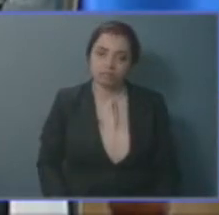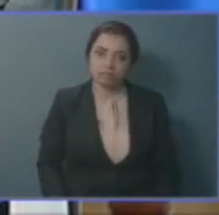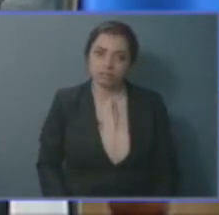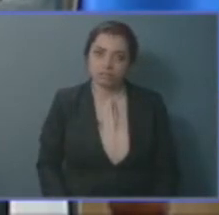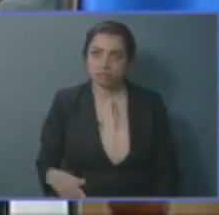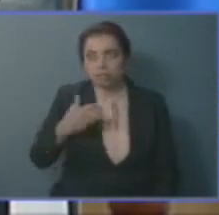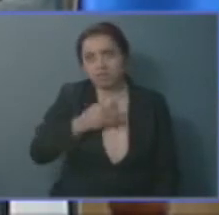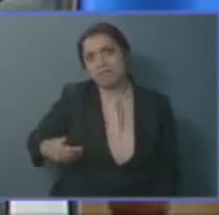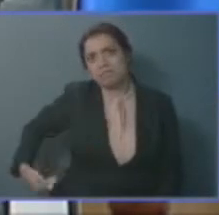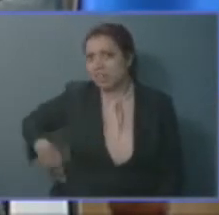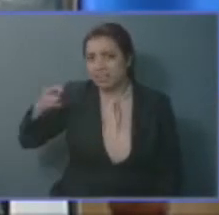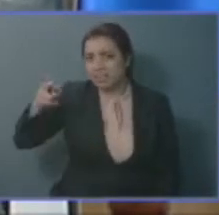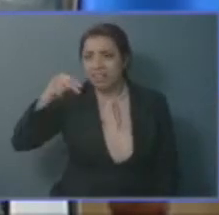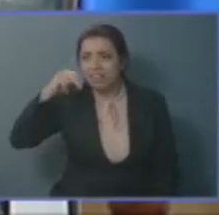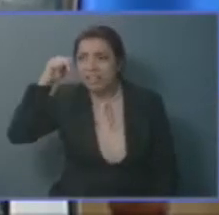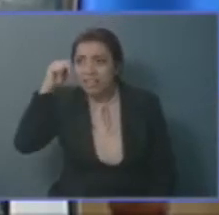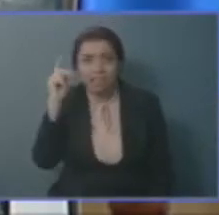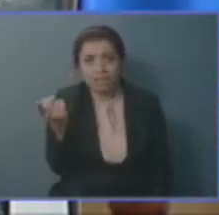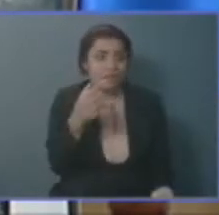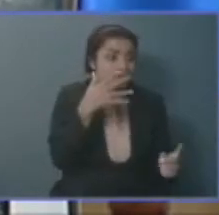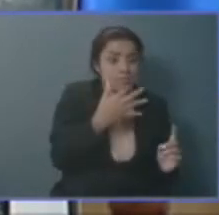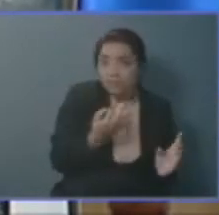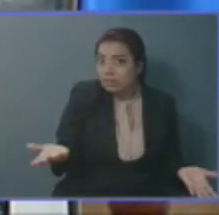Si no se trabaja, no se come.